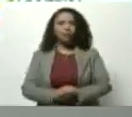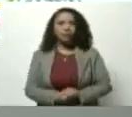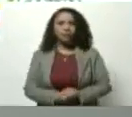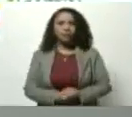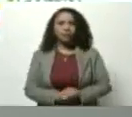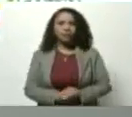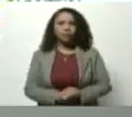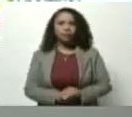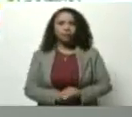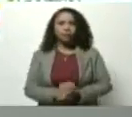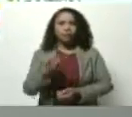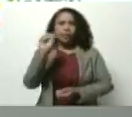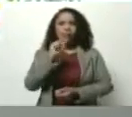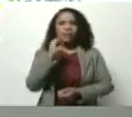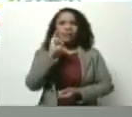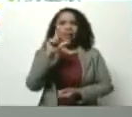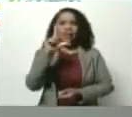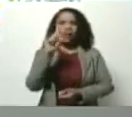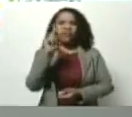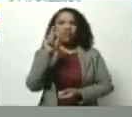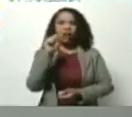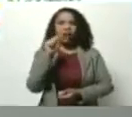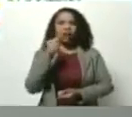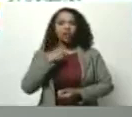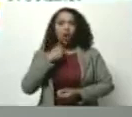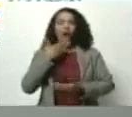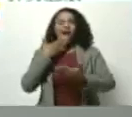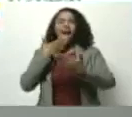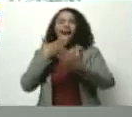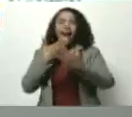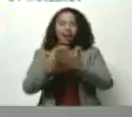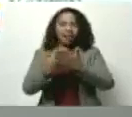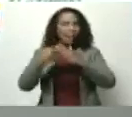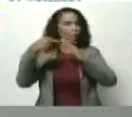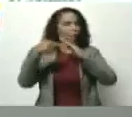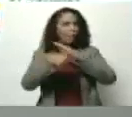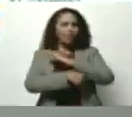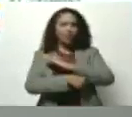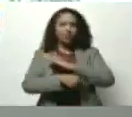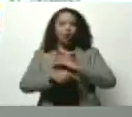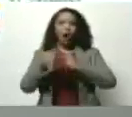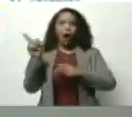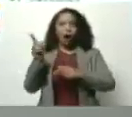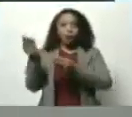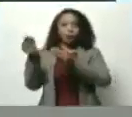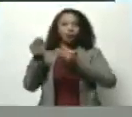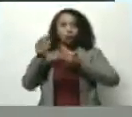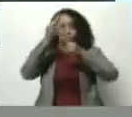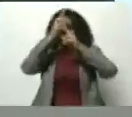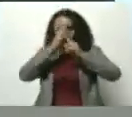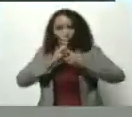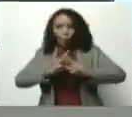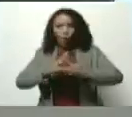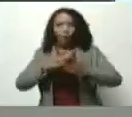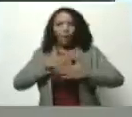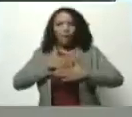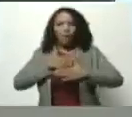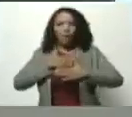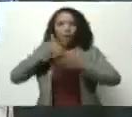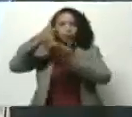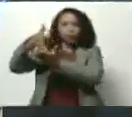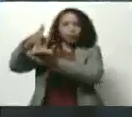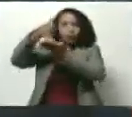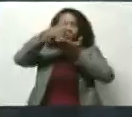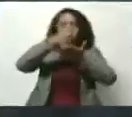silva calderón de honor estoy muy agradecido por el honor y por este atributo